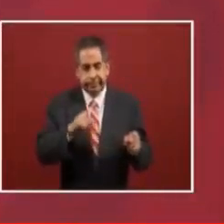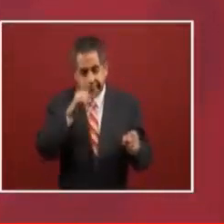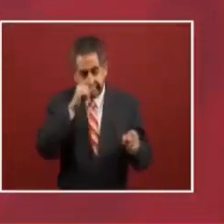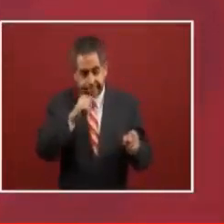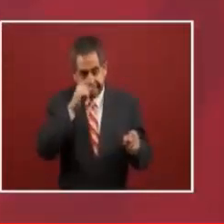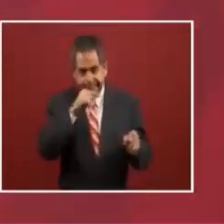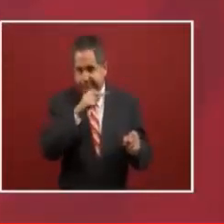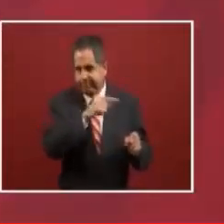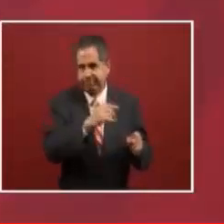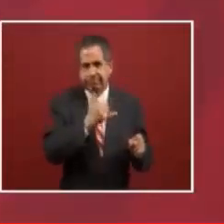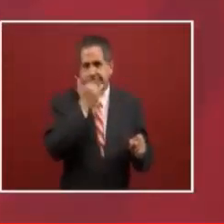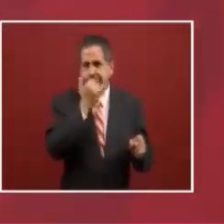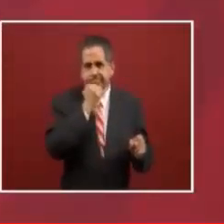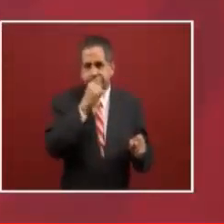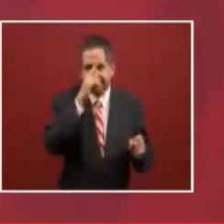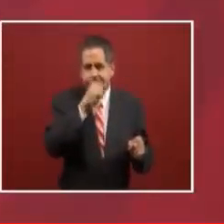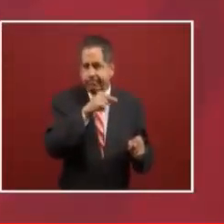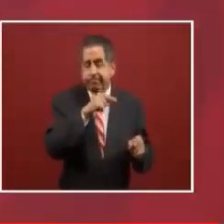las calificadoras